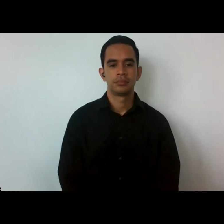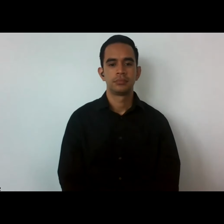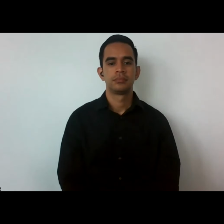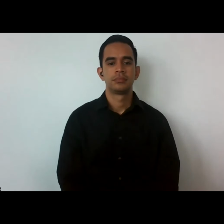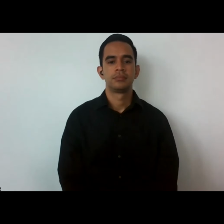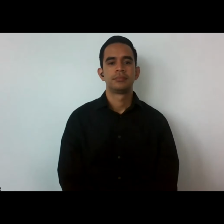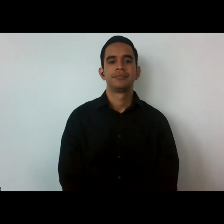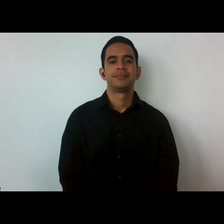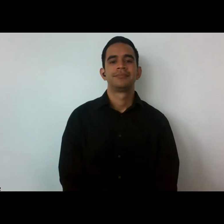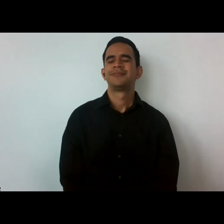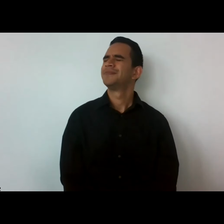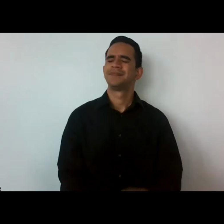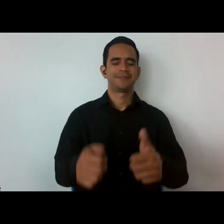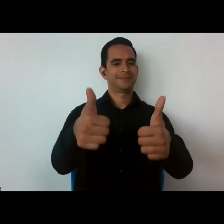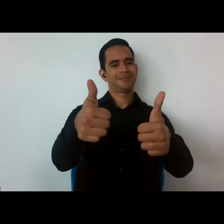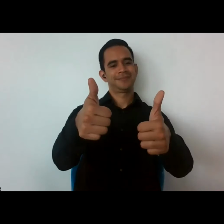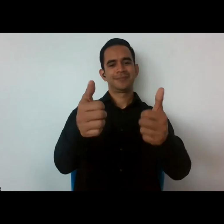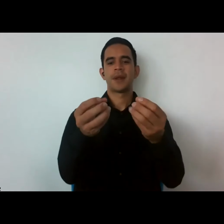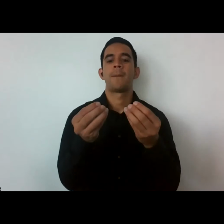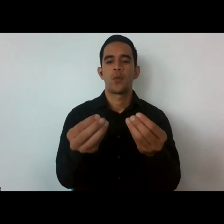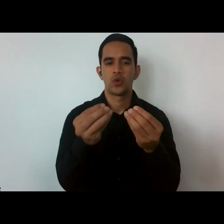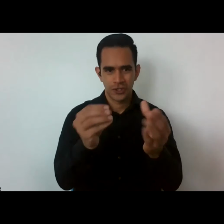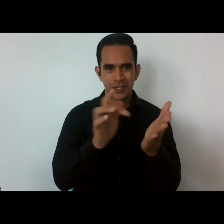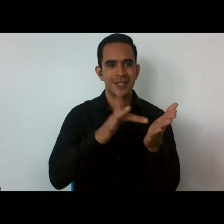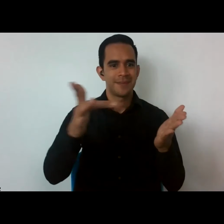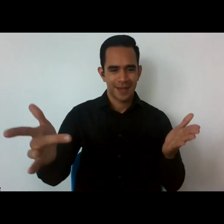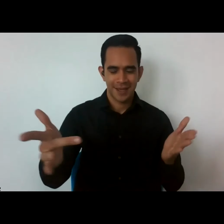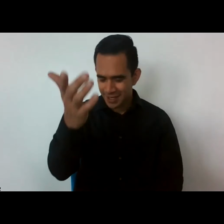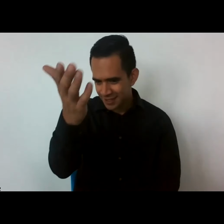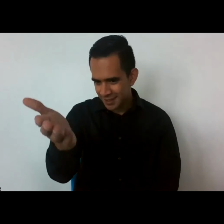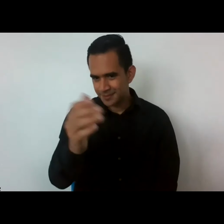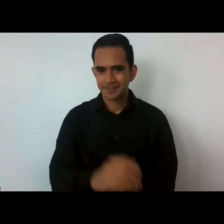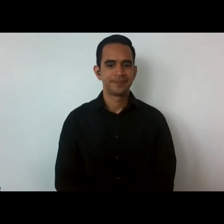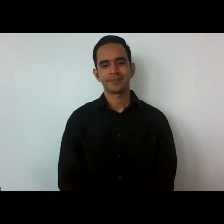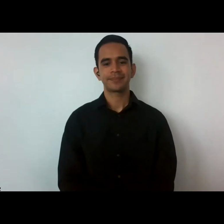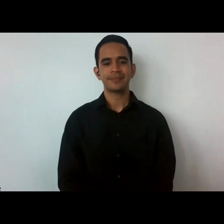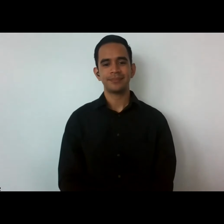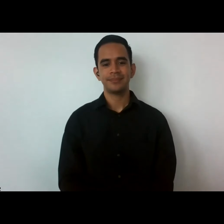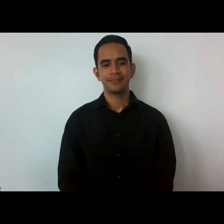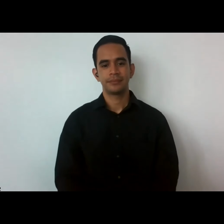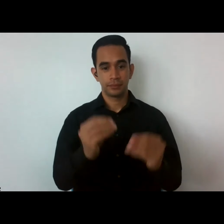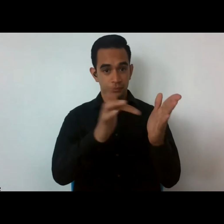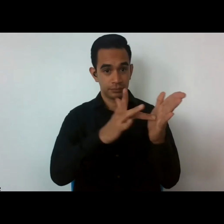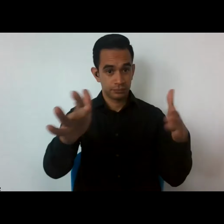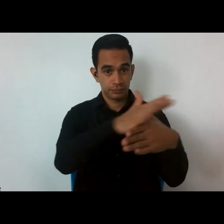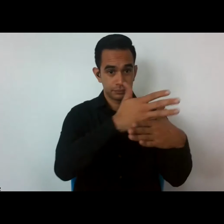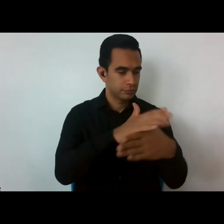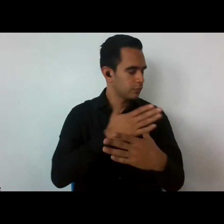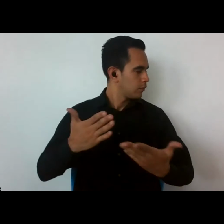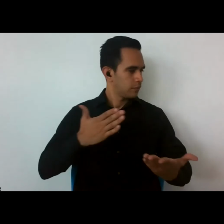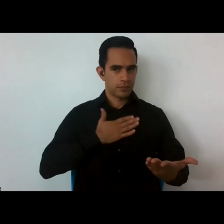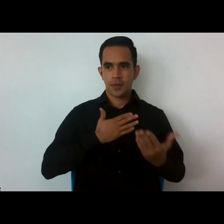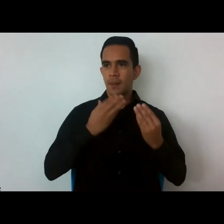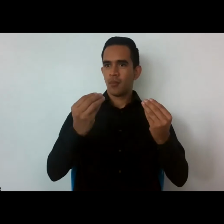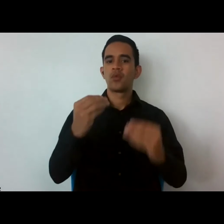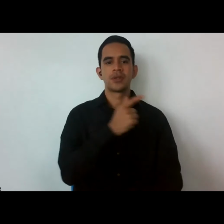Excelente, muchísimas gracias, Sara. Así es. Gracias por compartir esta información con muchísimo gusto. Es un tema